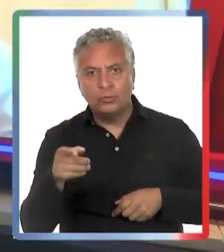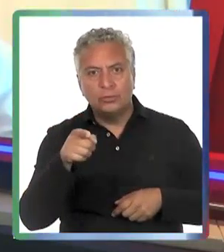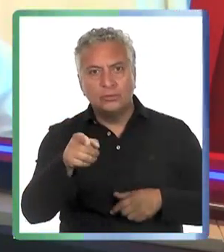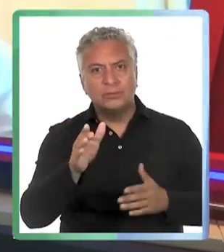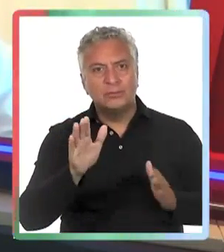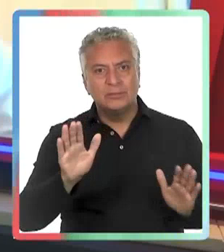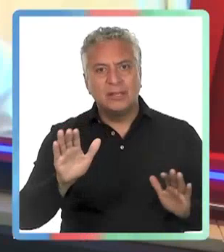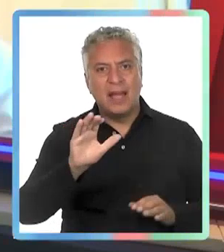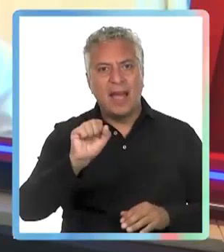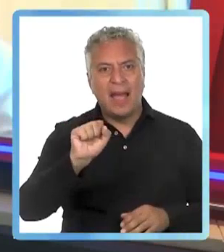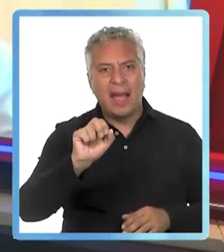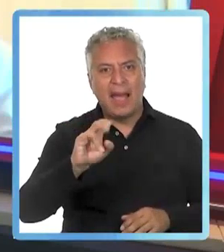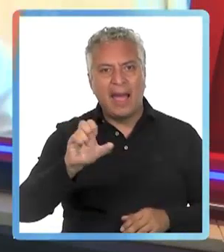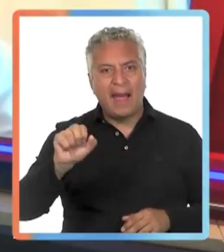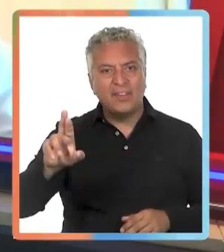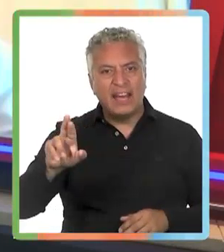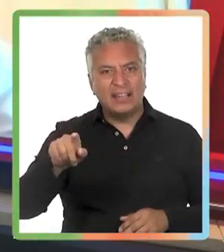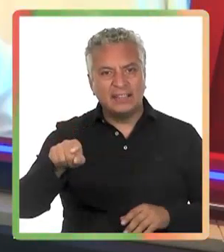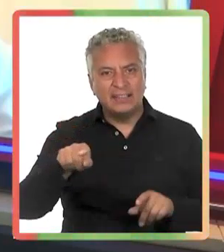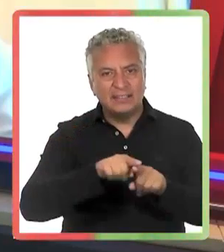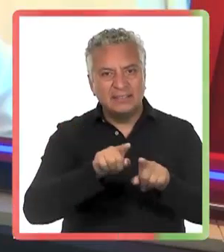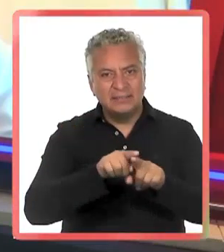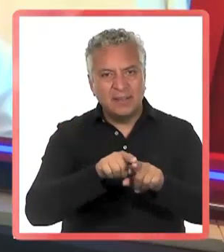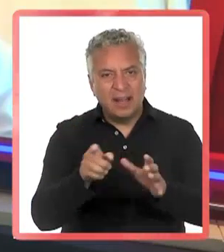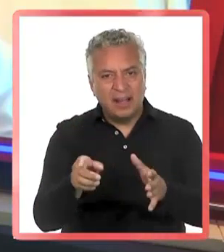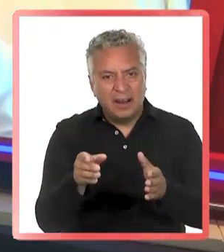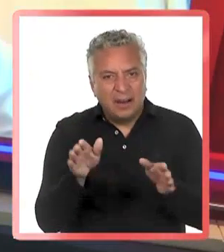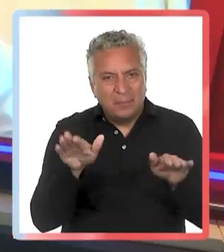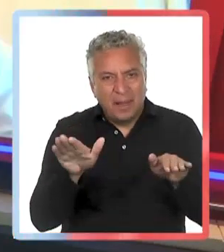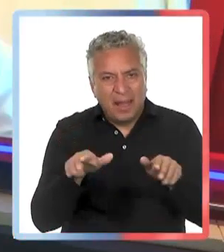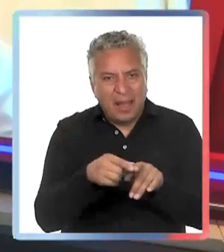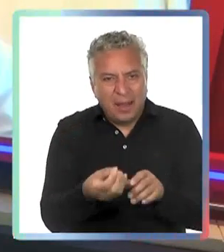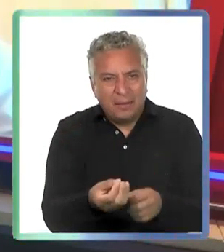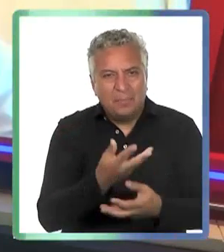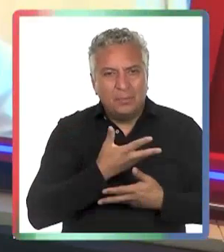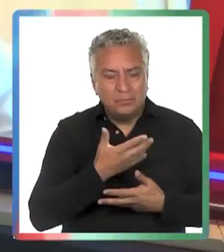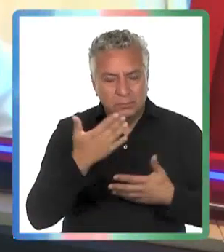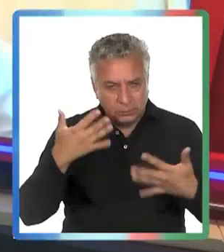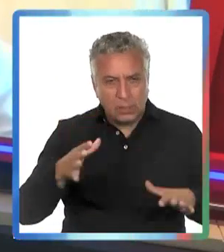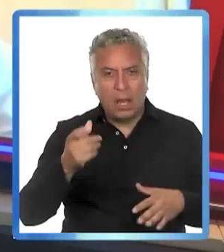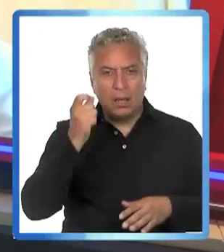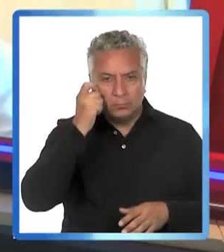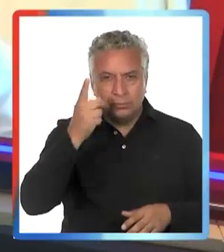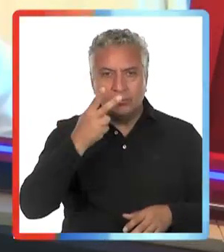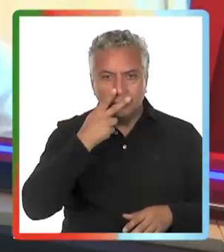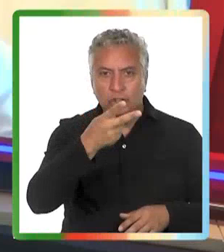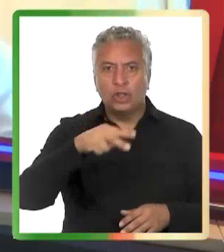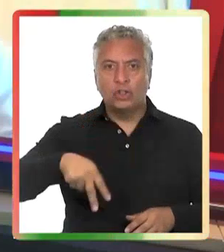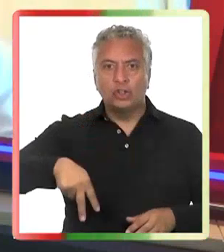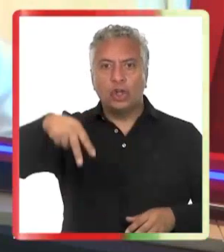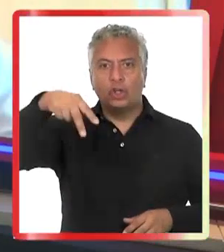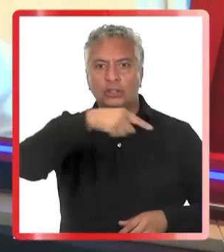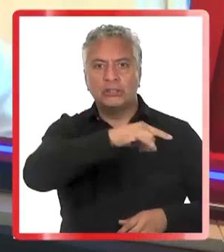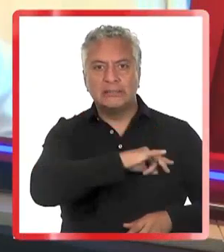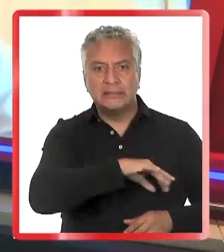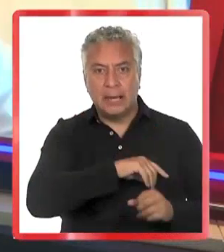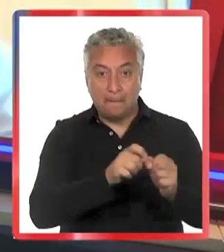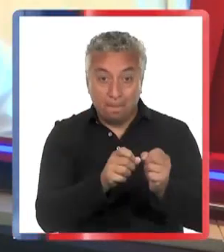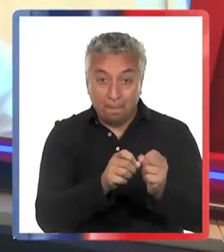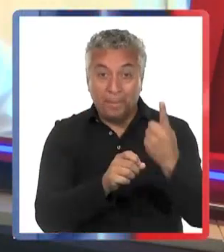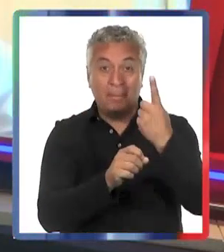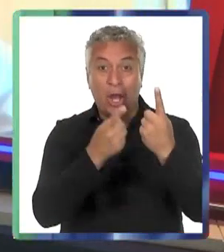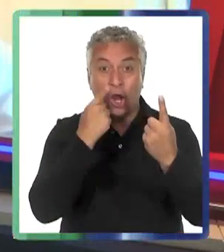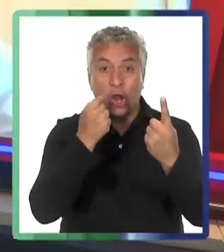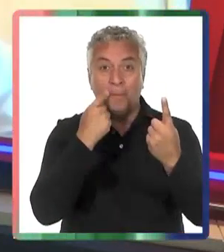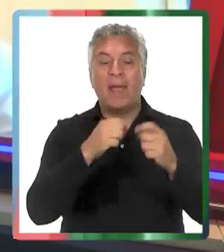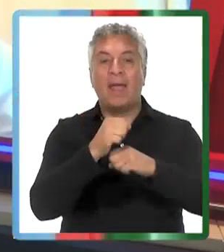humanos. Hablemos de la influenza aviar. Porque estamos todos preocupados, hemos tenido antecedentes de lo que está ocurriendo en el norte del país.